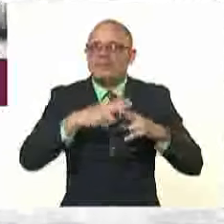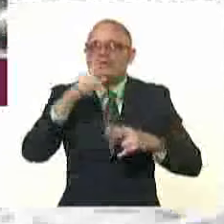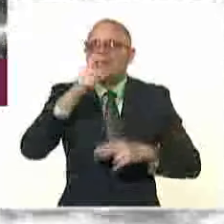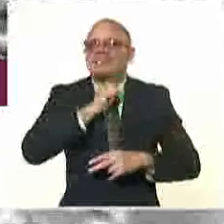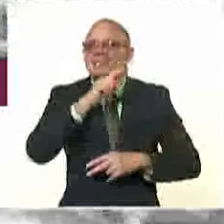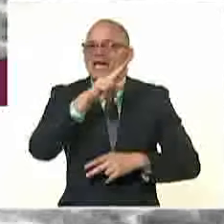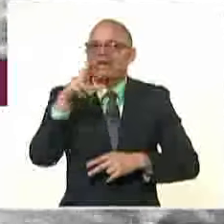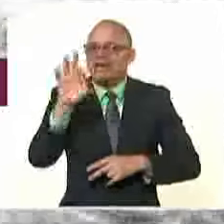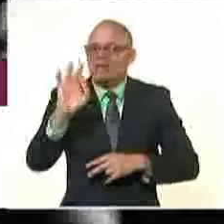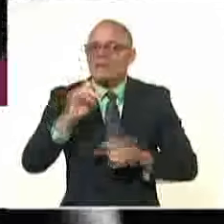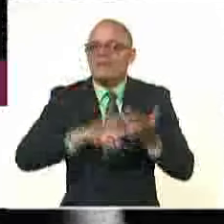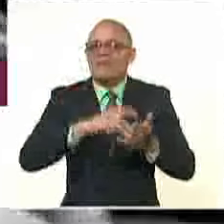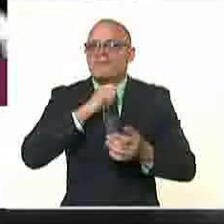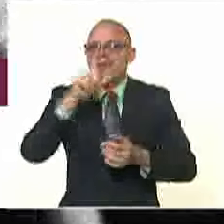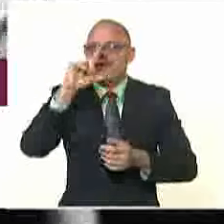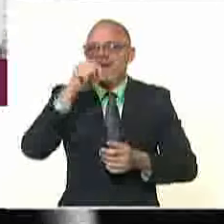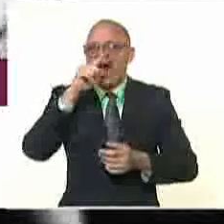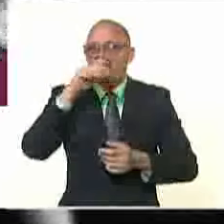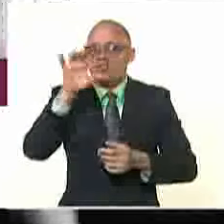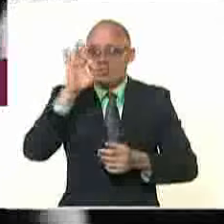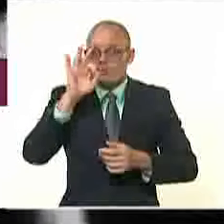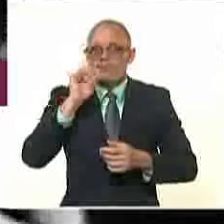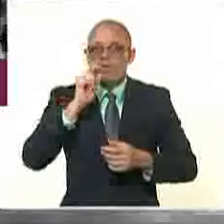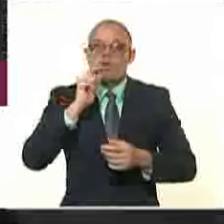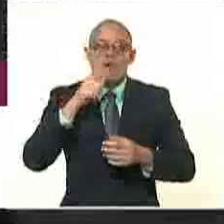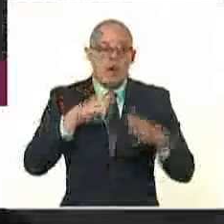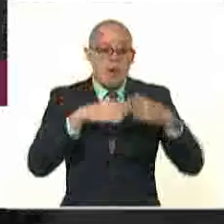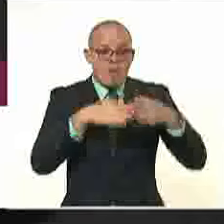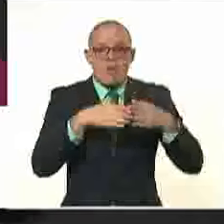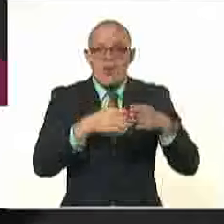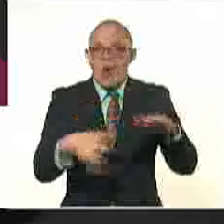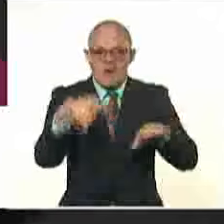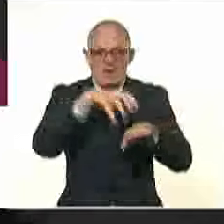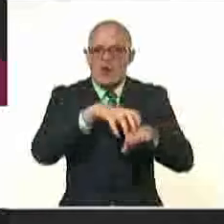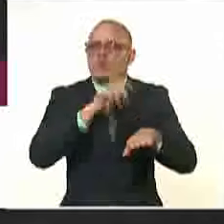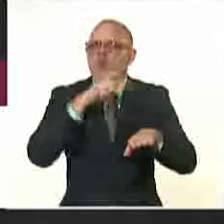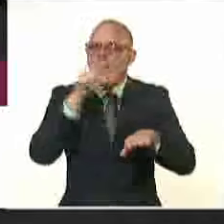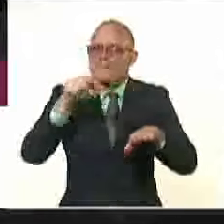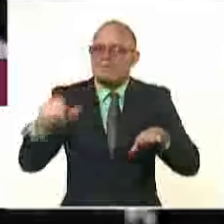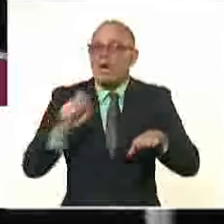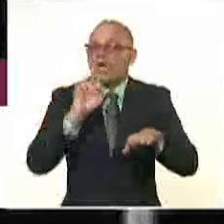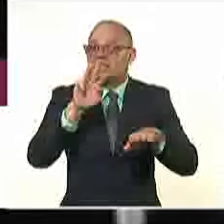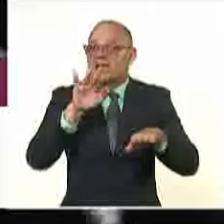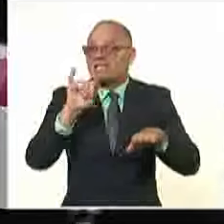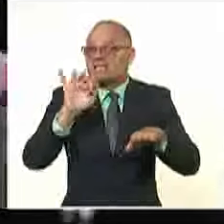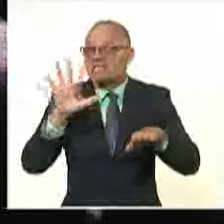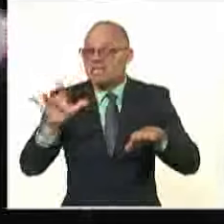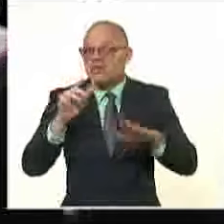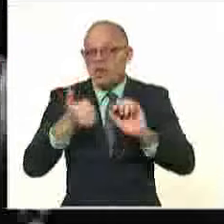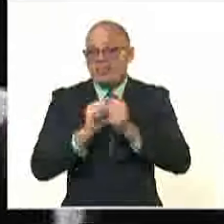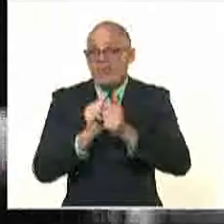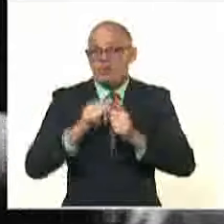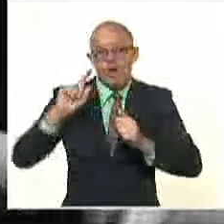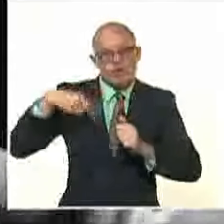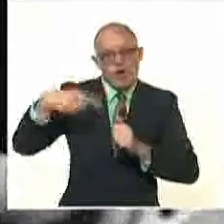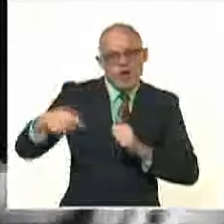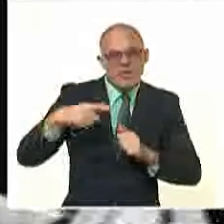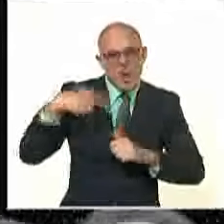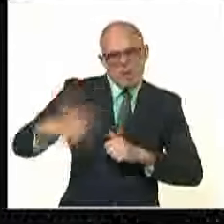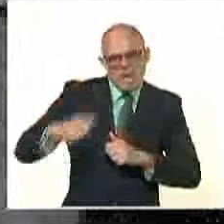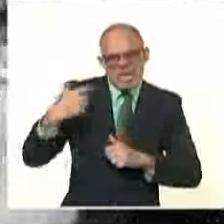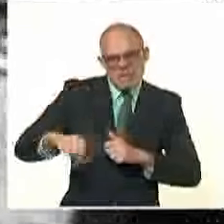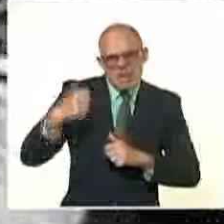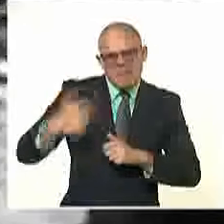A bordo, 365 deportistas realizaban diariamente sesiones de entrenamientos para no perder la forma